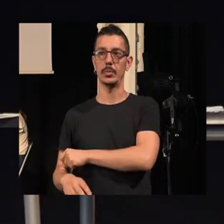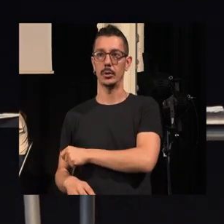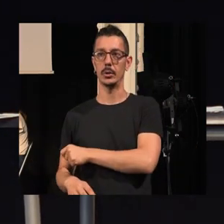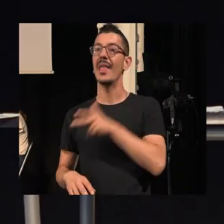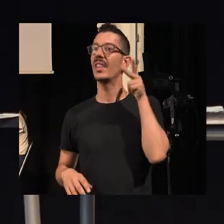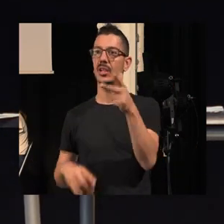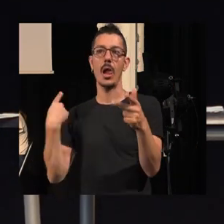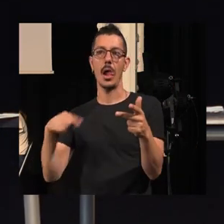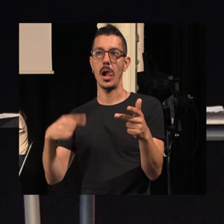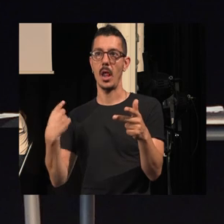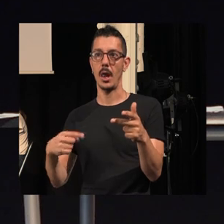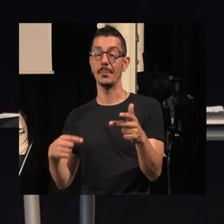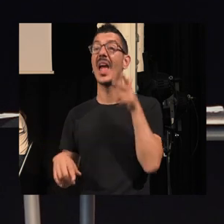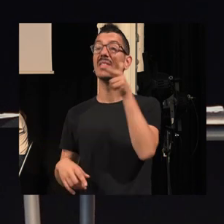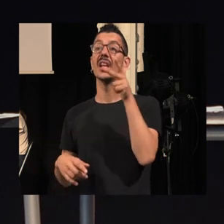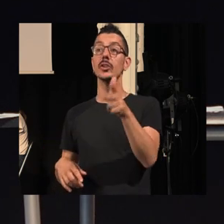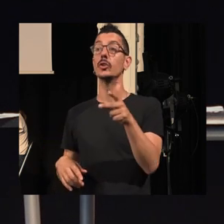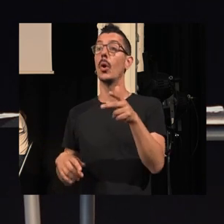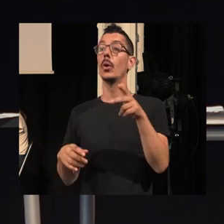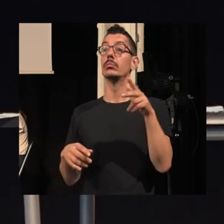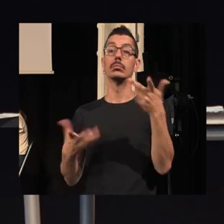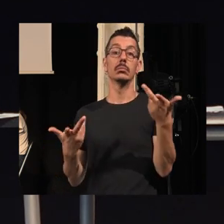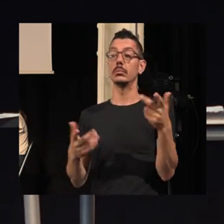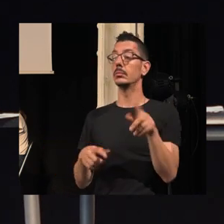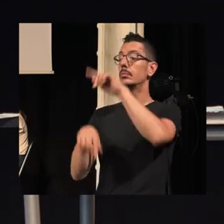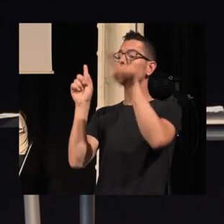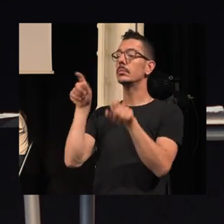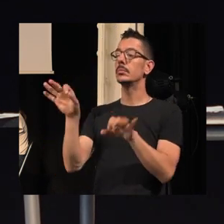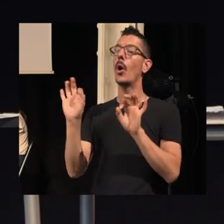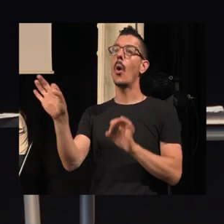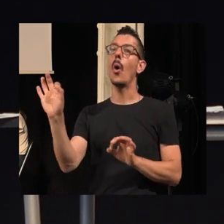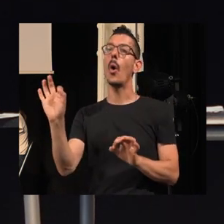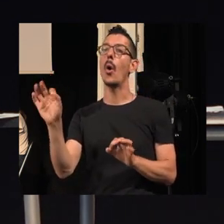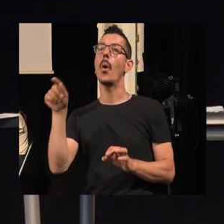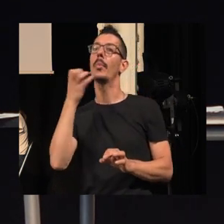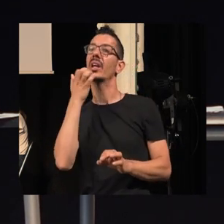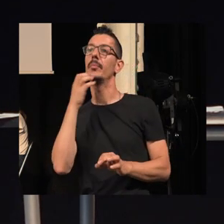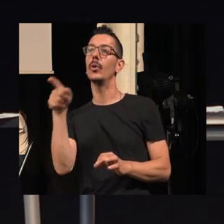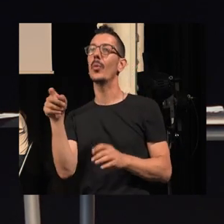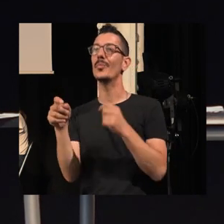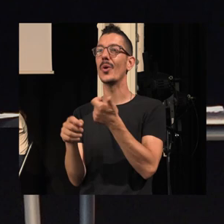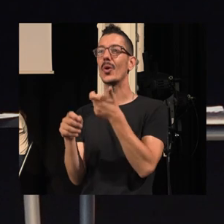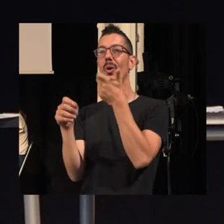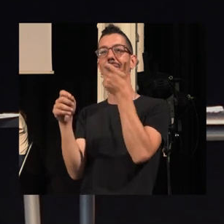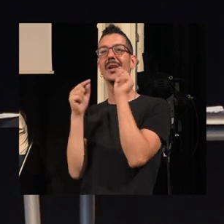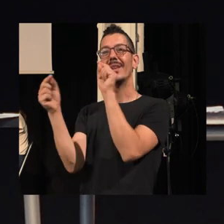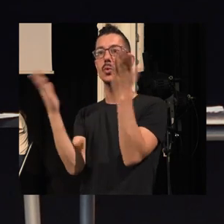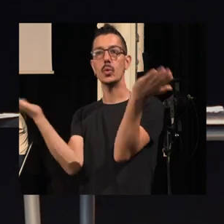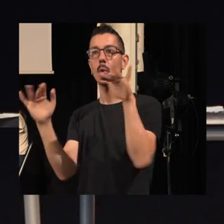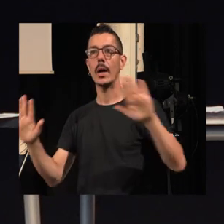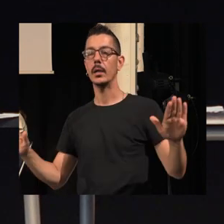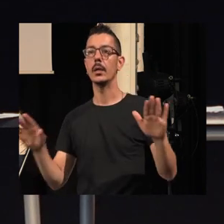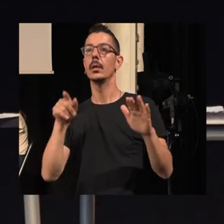y hay un derecho que no ha sido cuestionado. Hay un derecho que indica cómo proceder, que